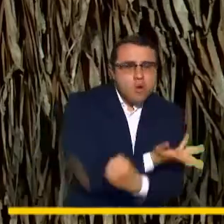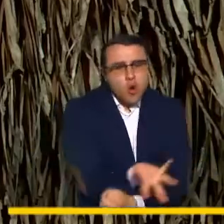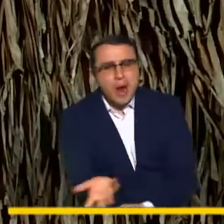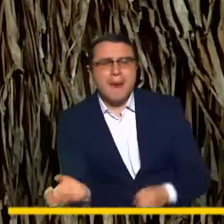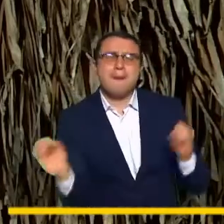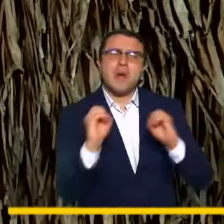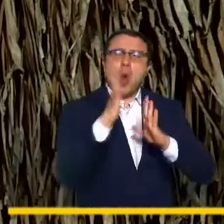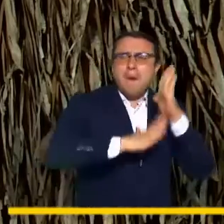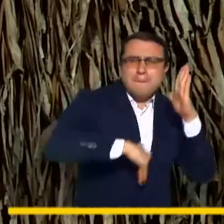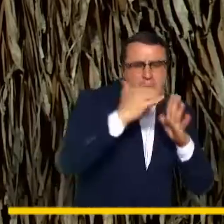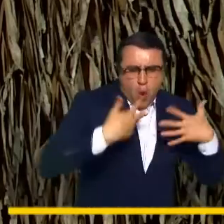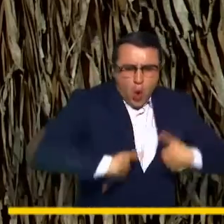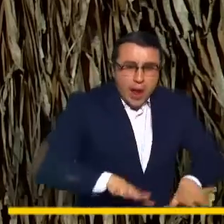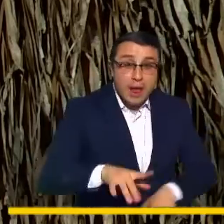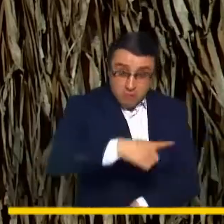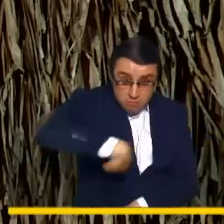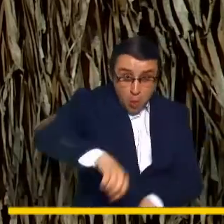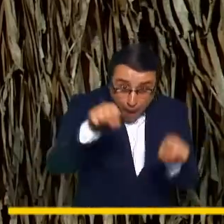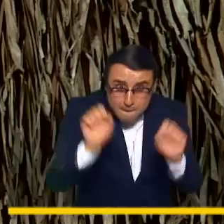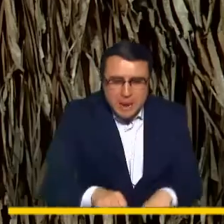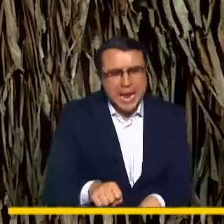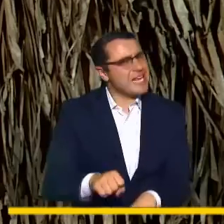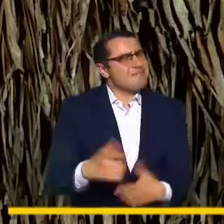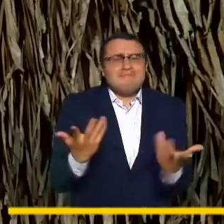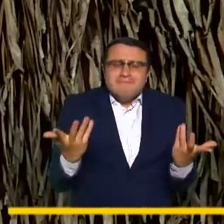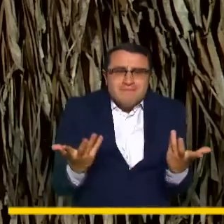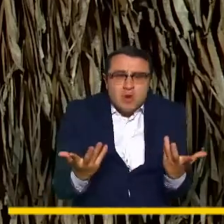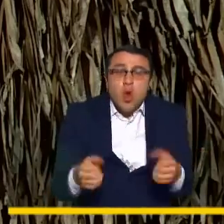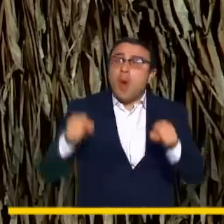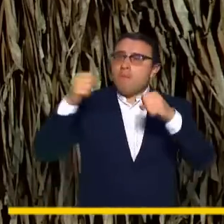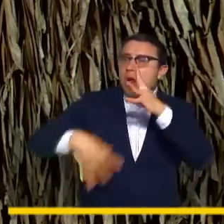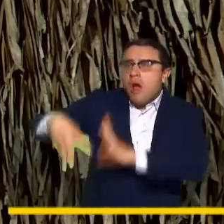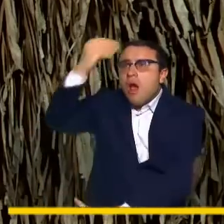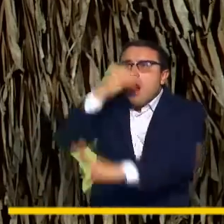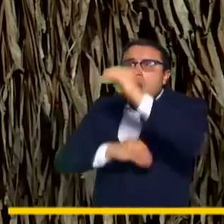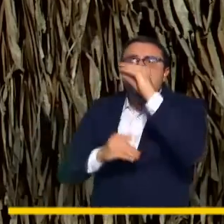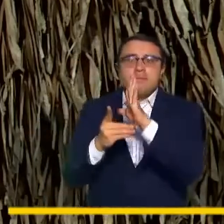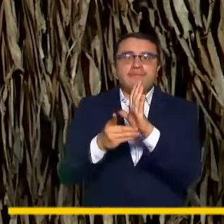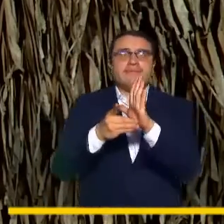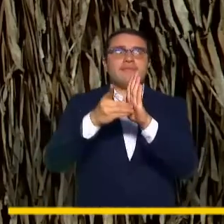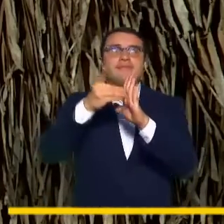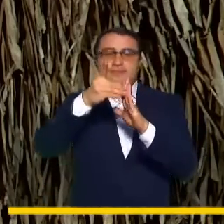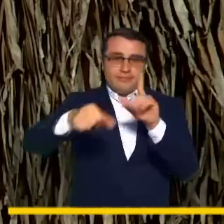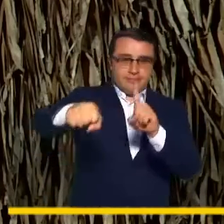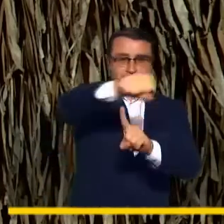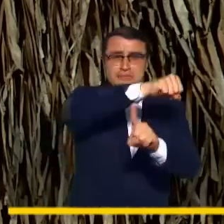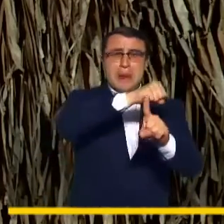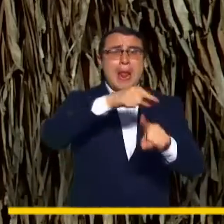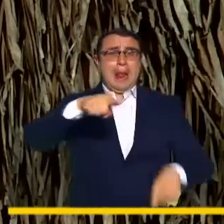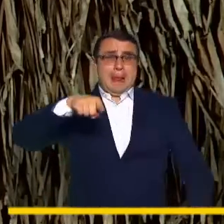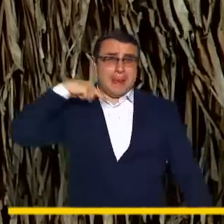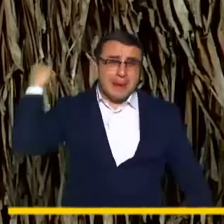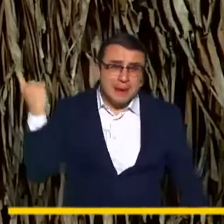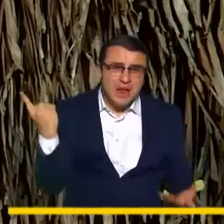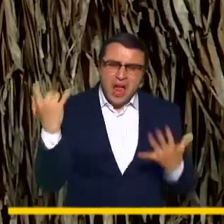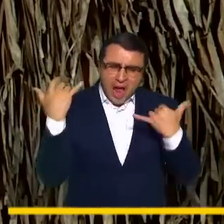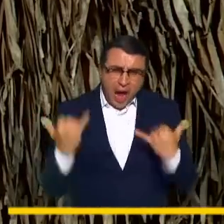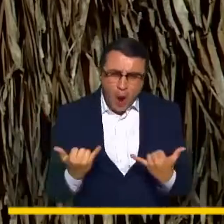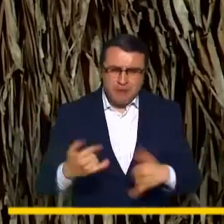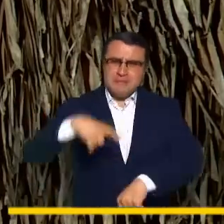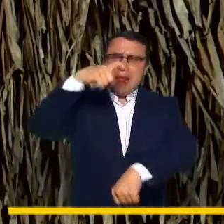sea. Que nos permite el saber y el desarrollo como una sociedad. Es la hora que